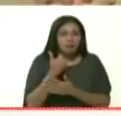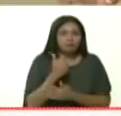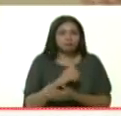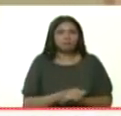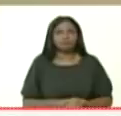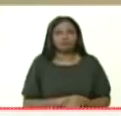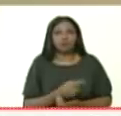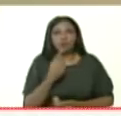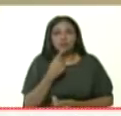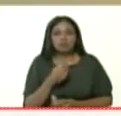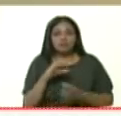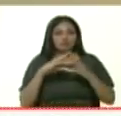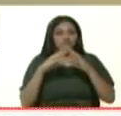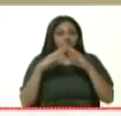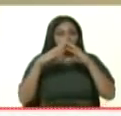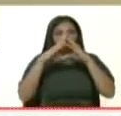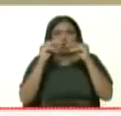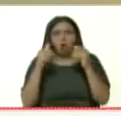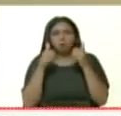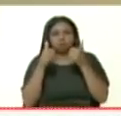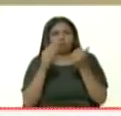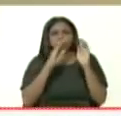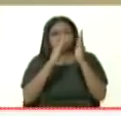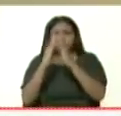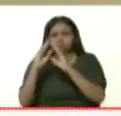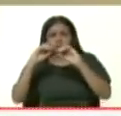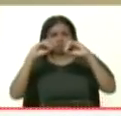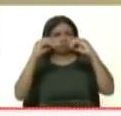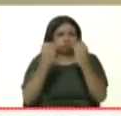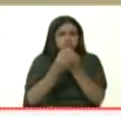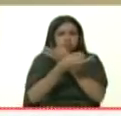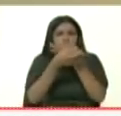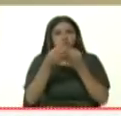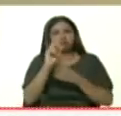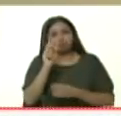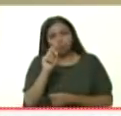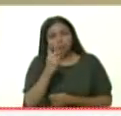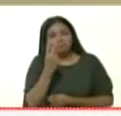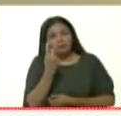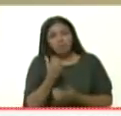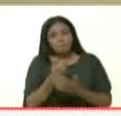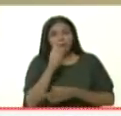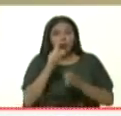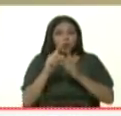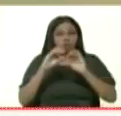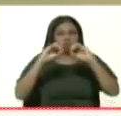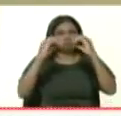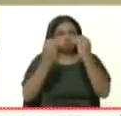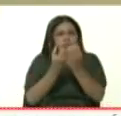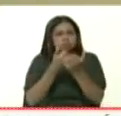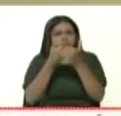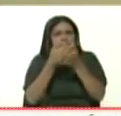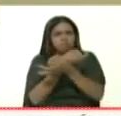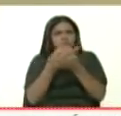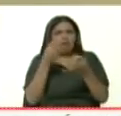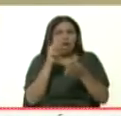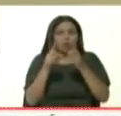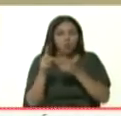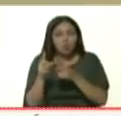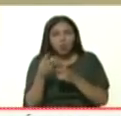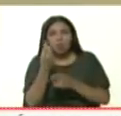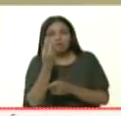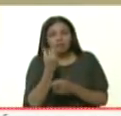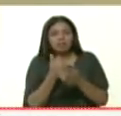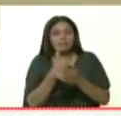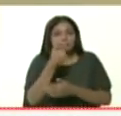No les voy a decir que todos están boyantes y organizadísimos, no. Unos están mejor organizados, con buen